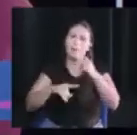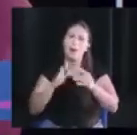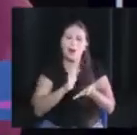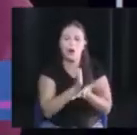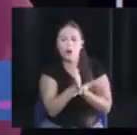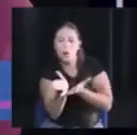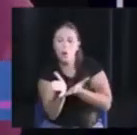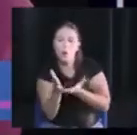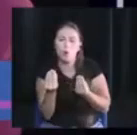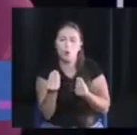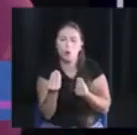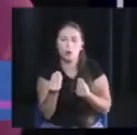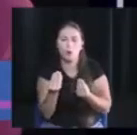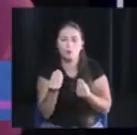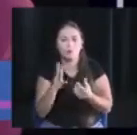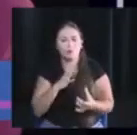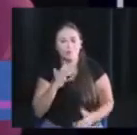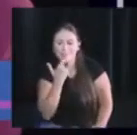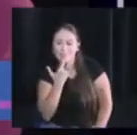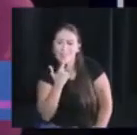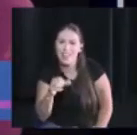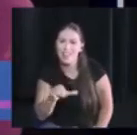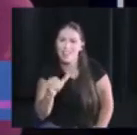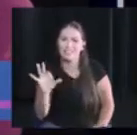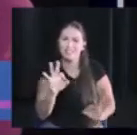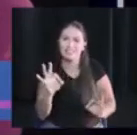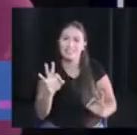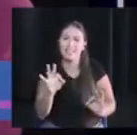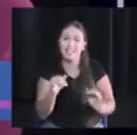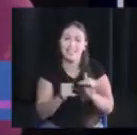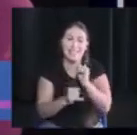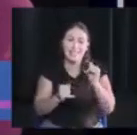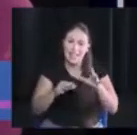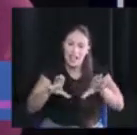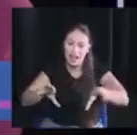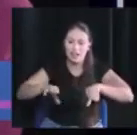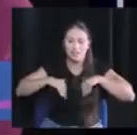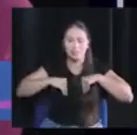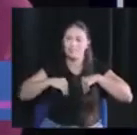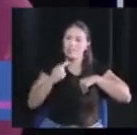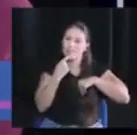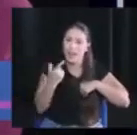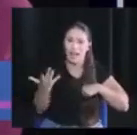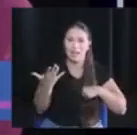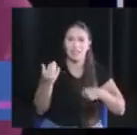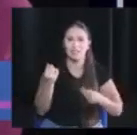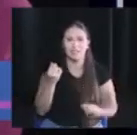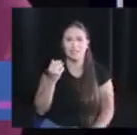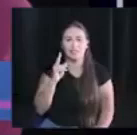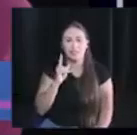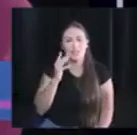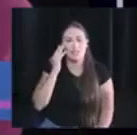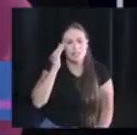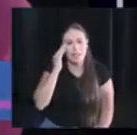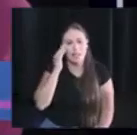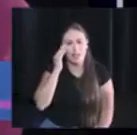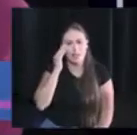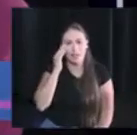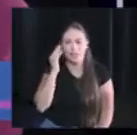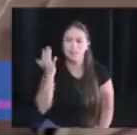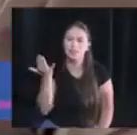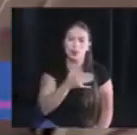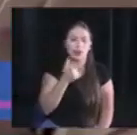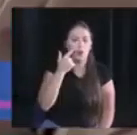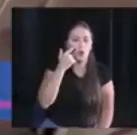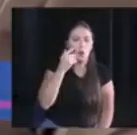que no hemos logrado hacer que la izquierda lo asuma, a saber, toda muchacha